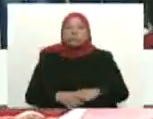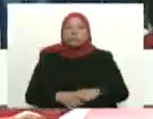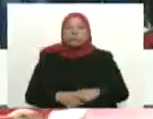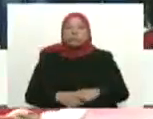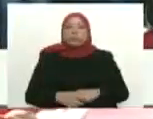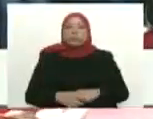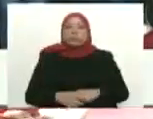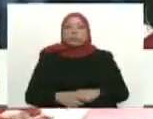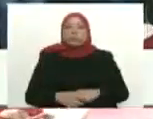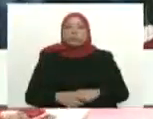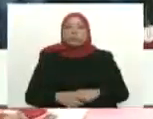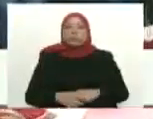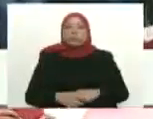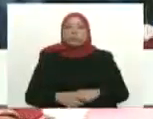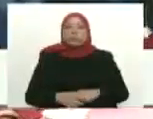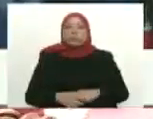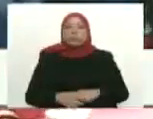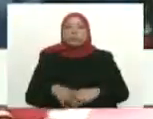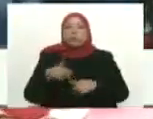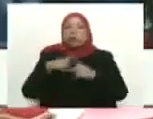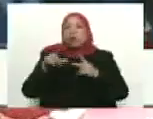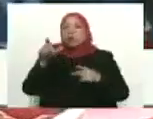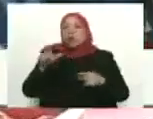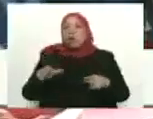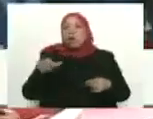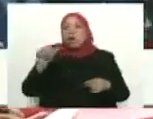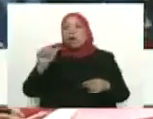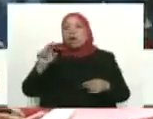Ajá, aquí está. Andrés Mar Escobar.